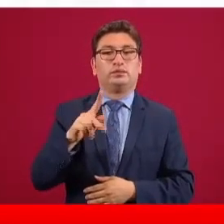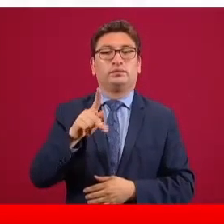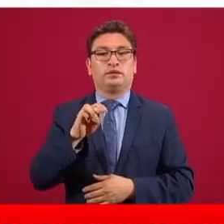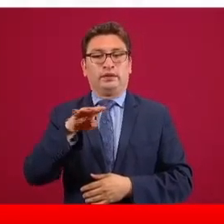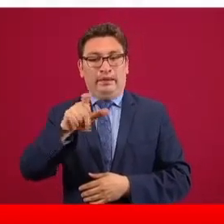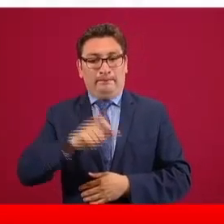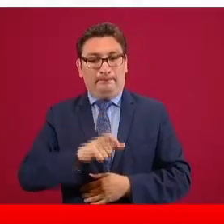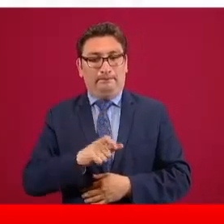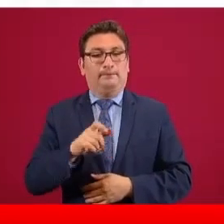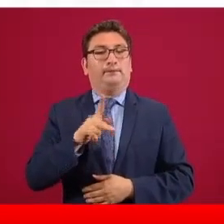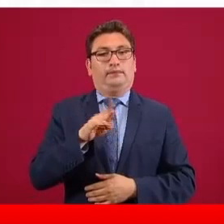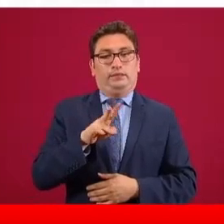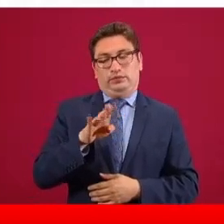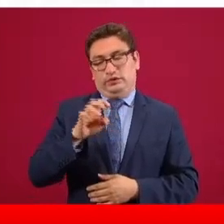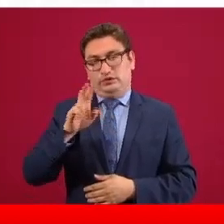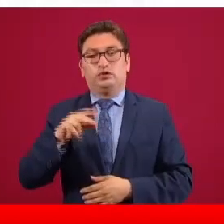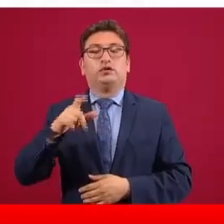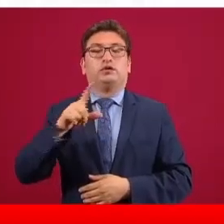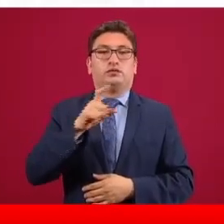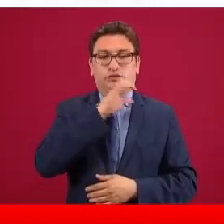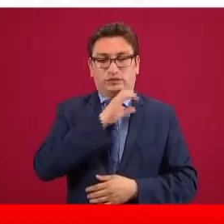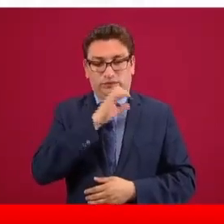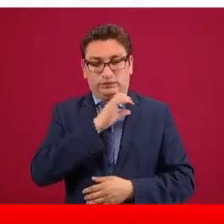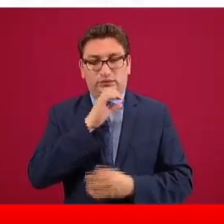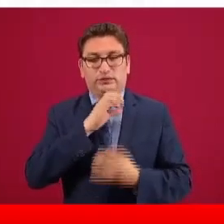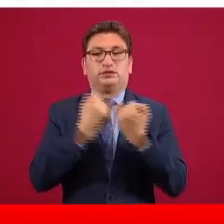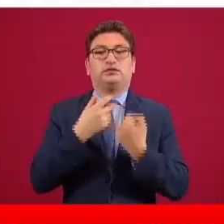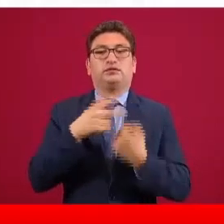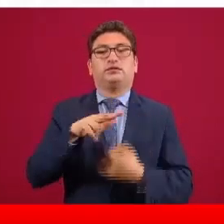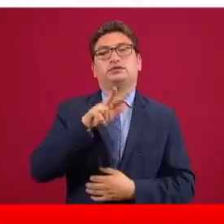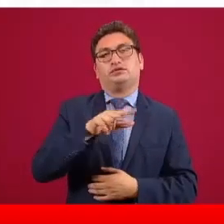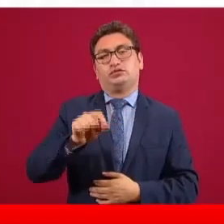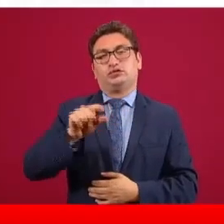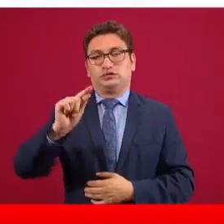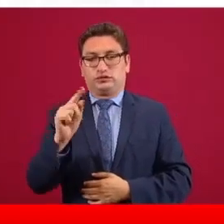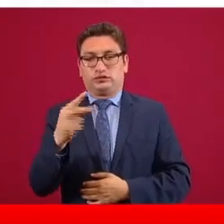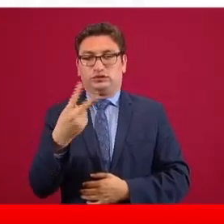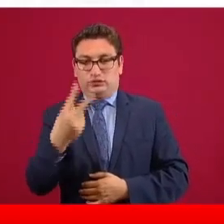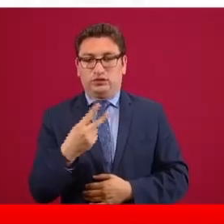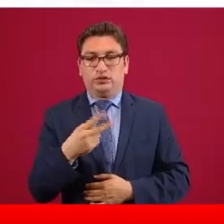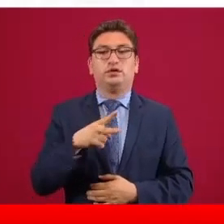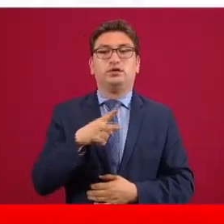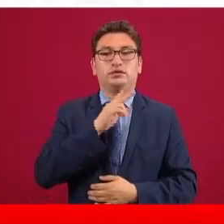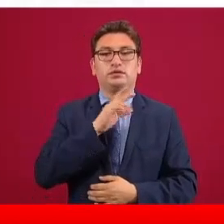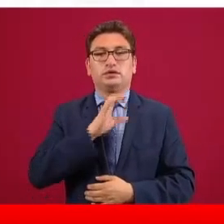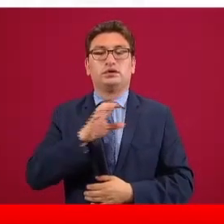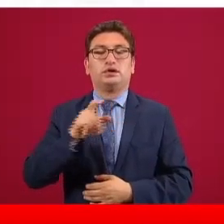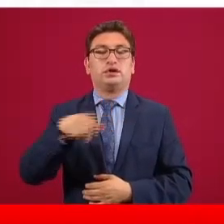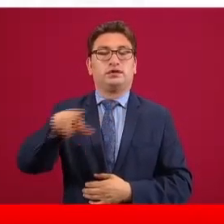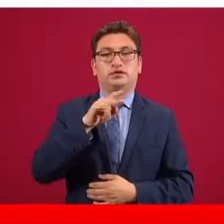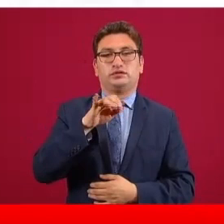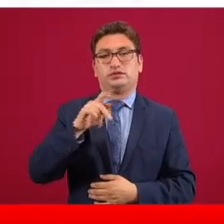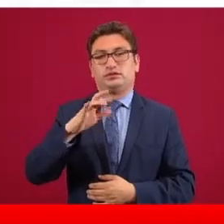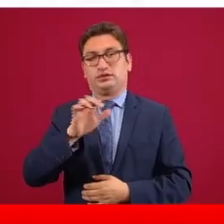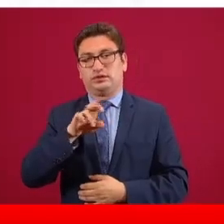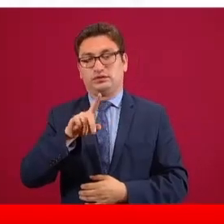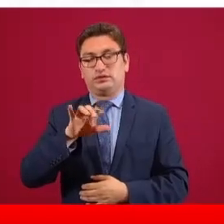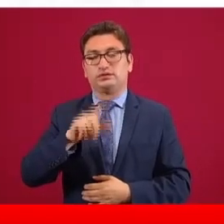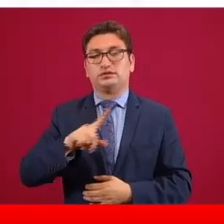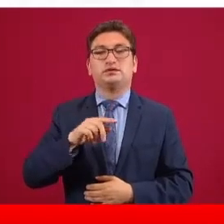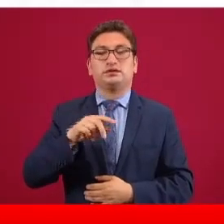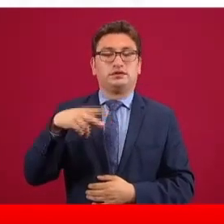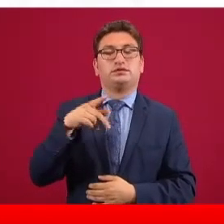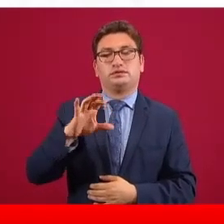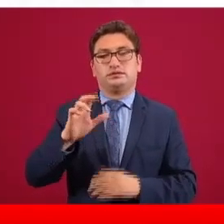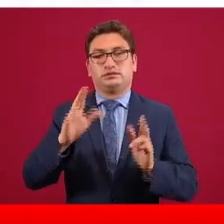Pemex, Pabellón de Arteaga, Aguascalientes, y 18.72, Venustiano Carranza, Chiapas, también de franquicia Pemex. Para